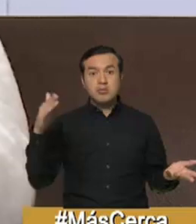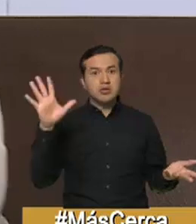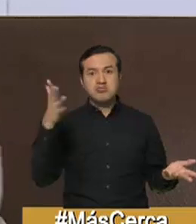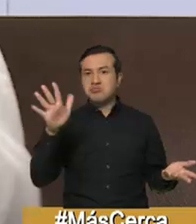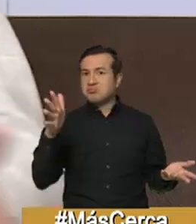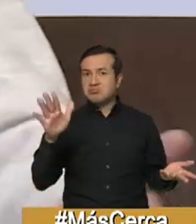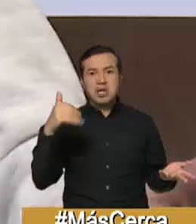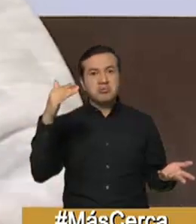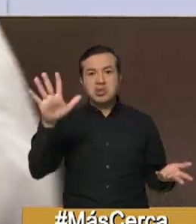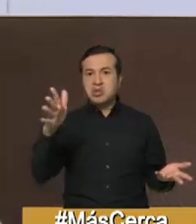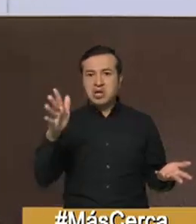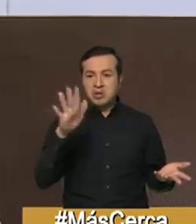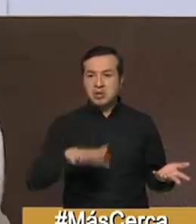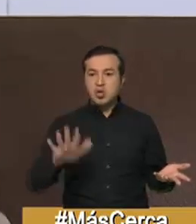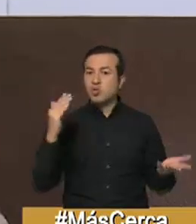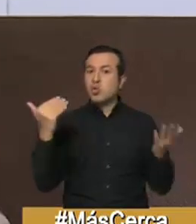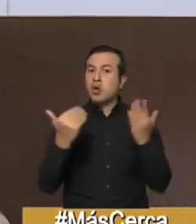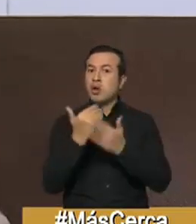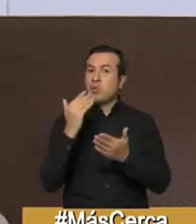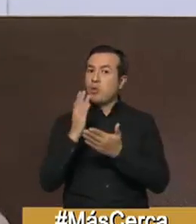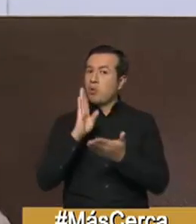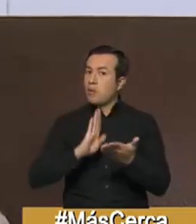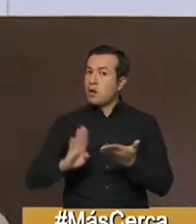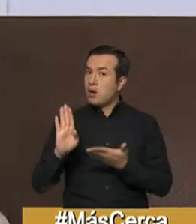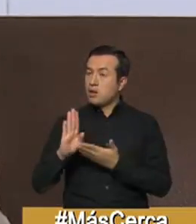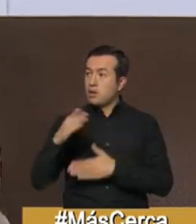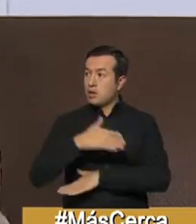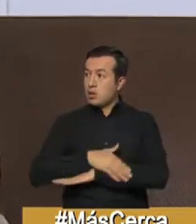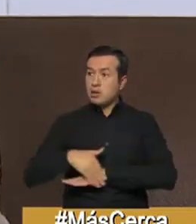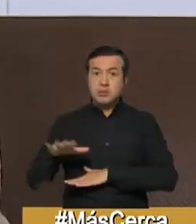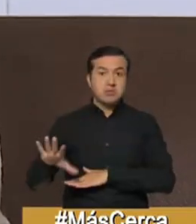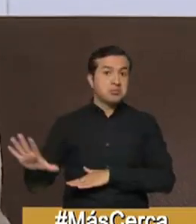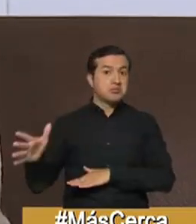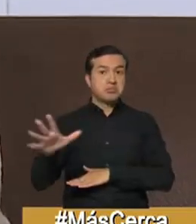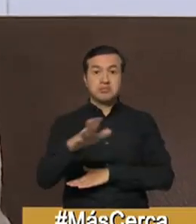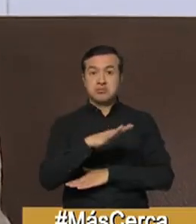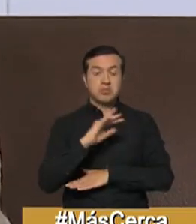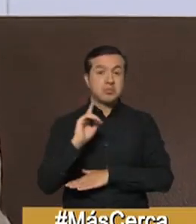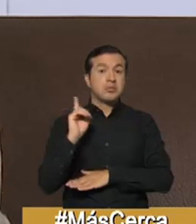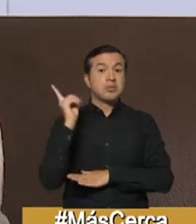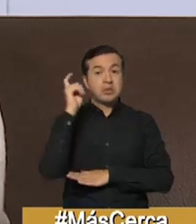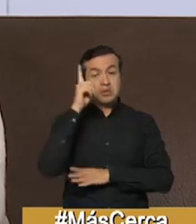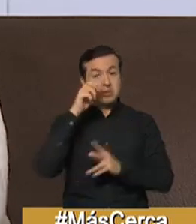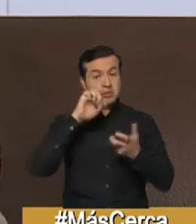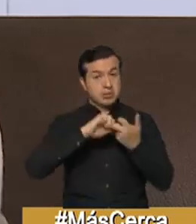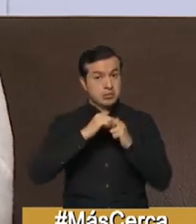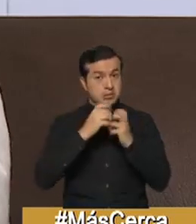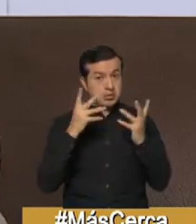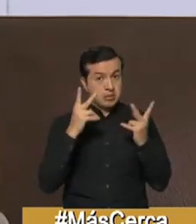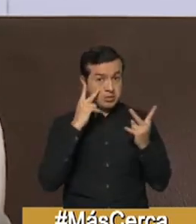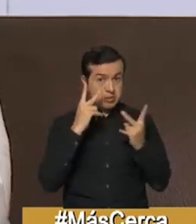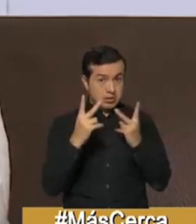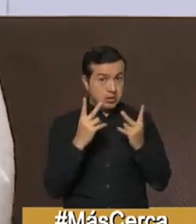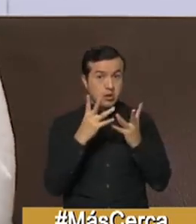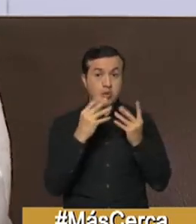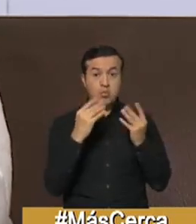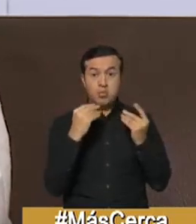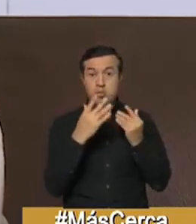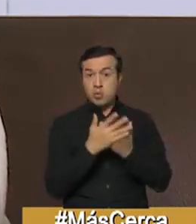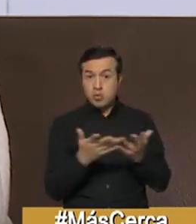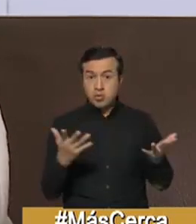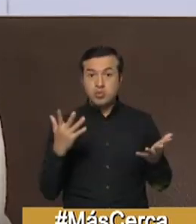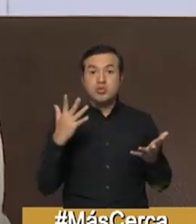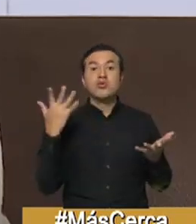tú ves en los barrios nuevos, como te decía, en las calles nuevas no hay, es muy complicado. Te fijas que hay muchísimos en el